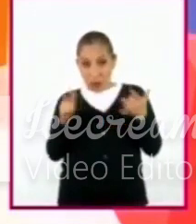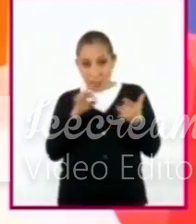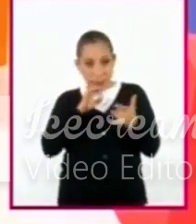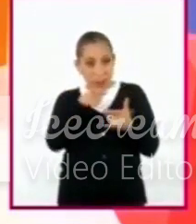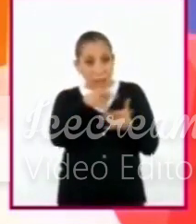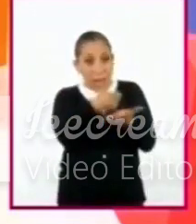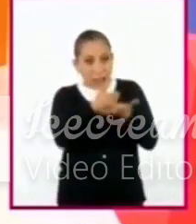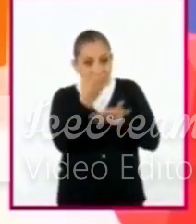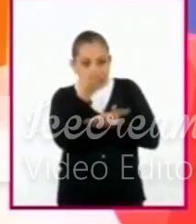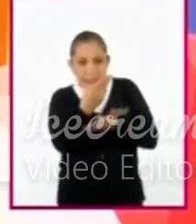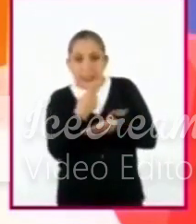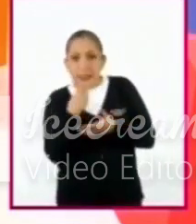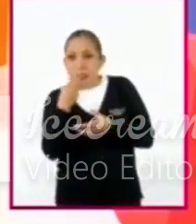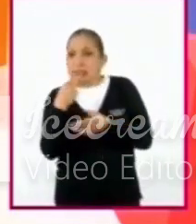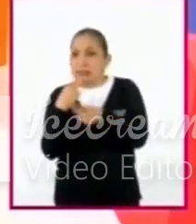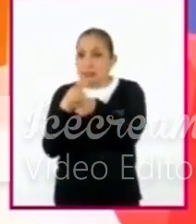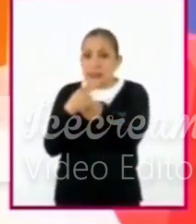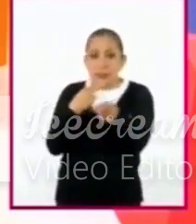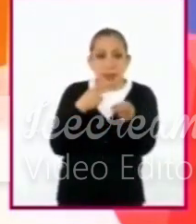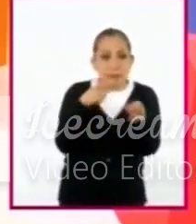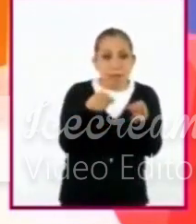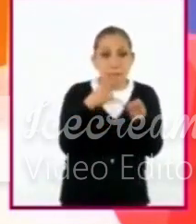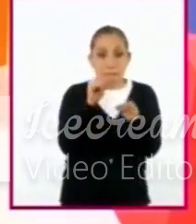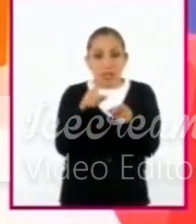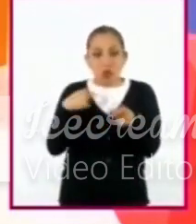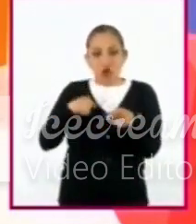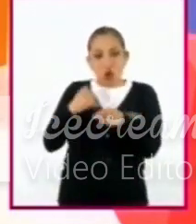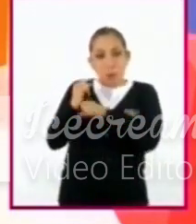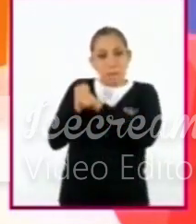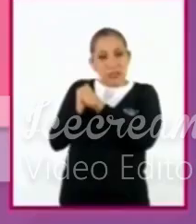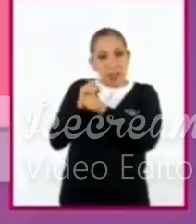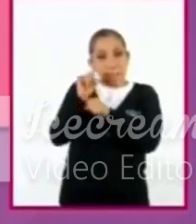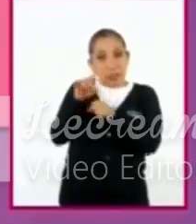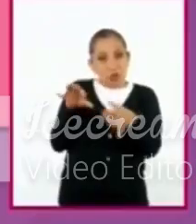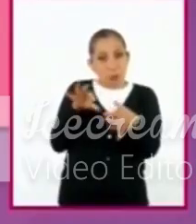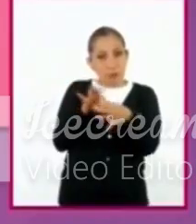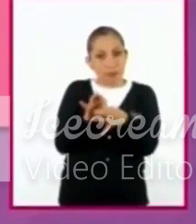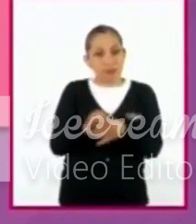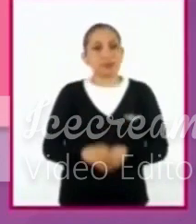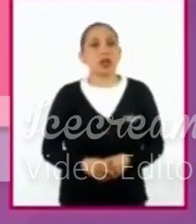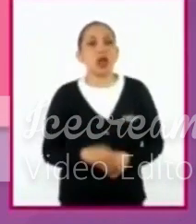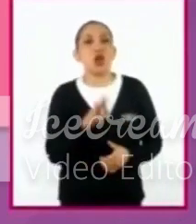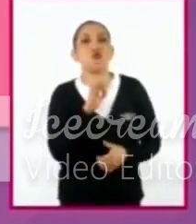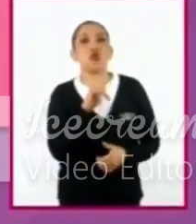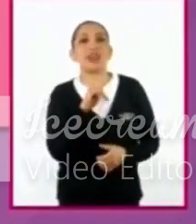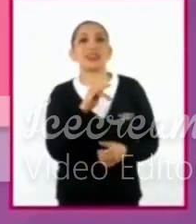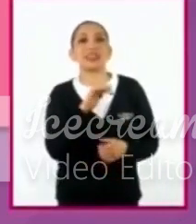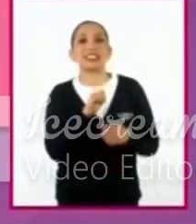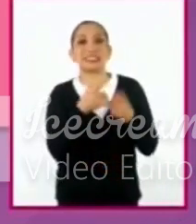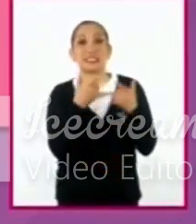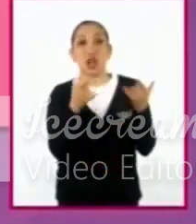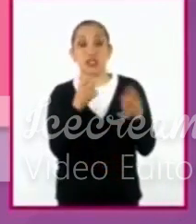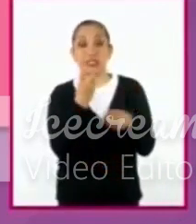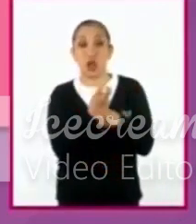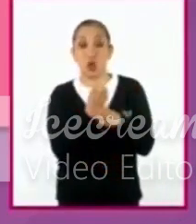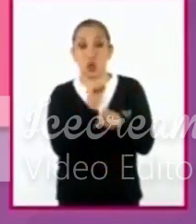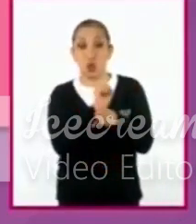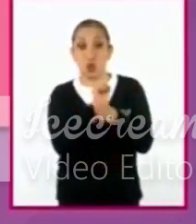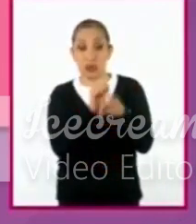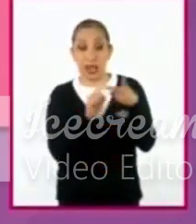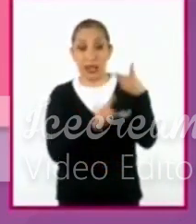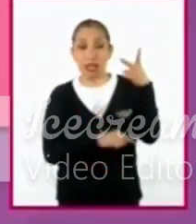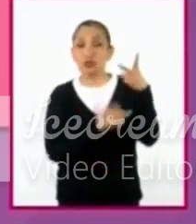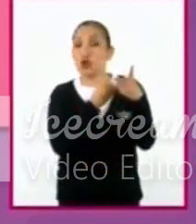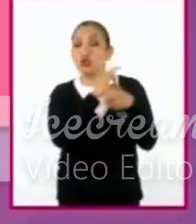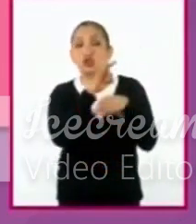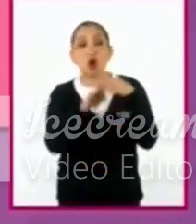puede aportar conocimiento del acontecimiento que estudia. Las fuentes históricas secundarias son todas